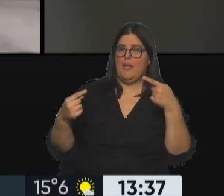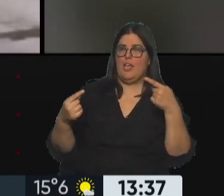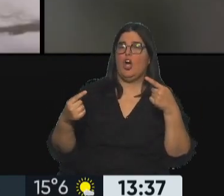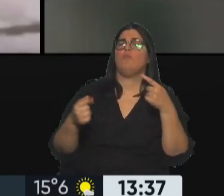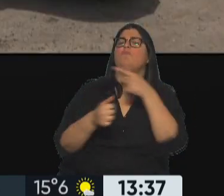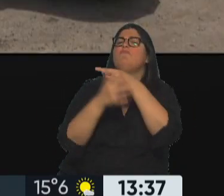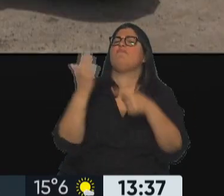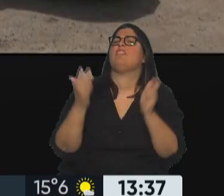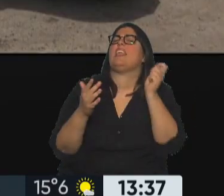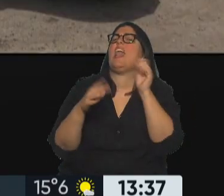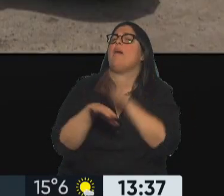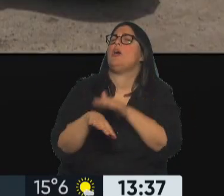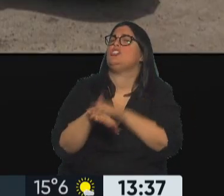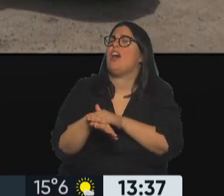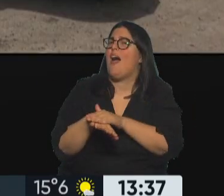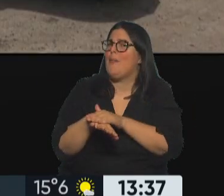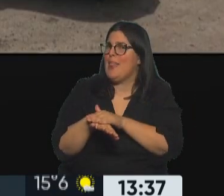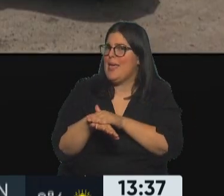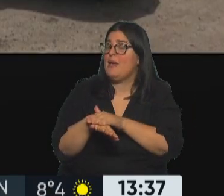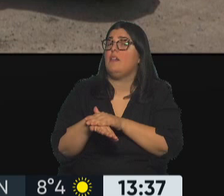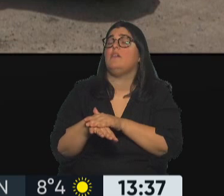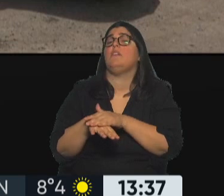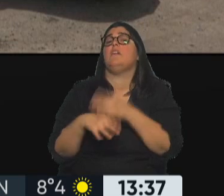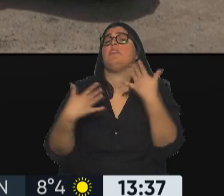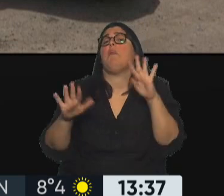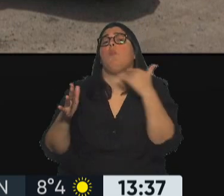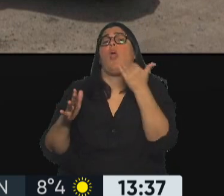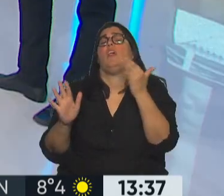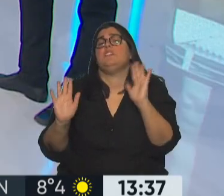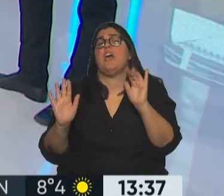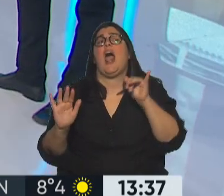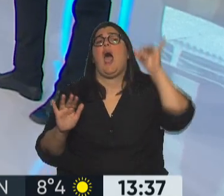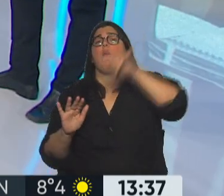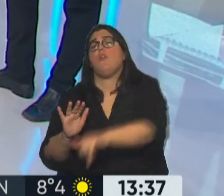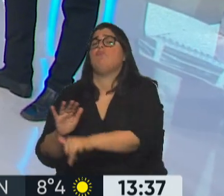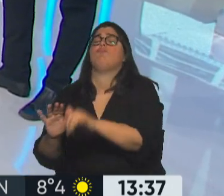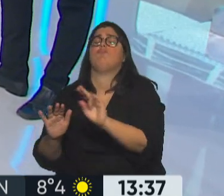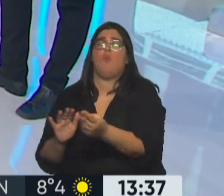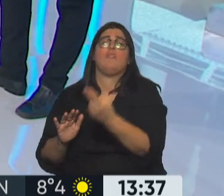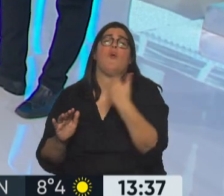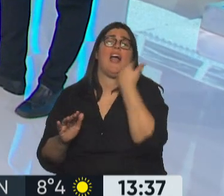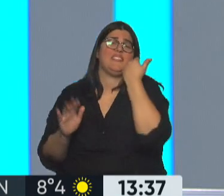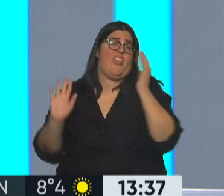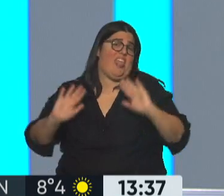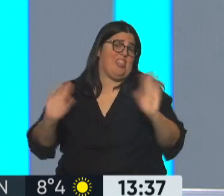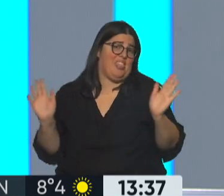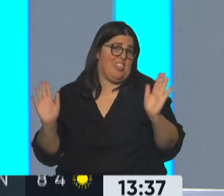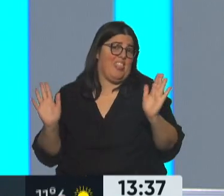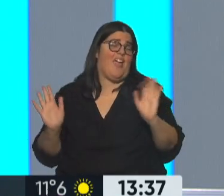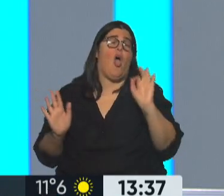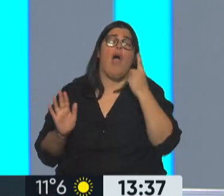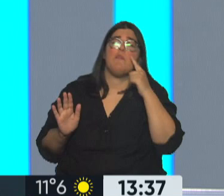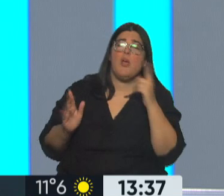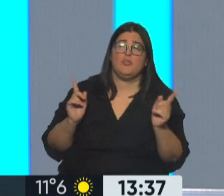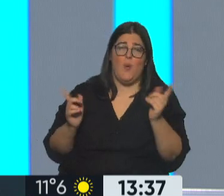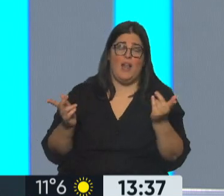ni siquiera sabemos si fue un atentado, Claro, quizás haya sido un accidente, aunque Tal bueno, vez es difícil. puede haber sido un accidente. También agregaría a esa lista tan hermosa al